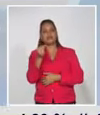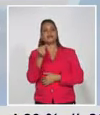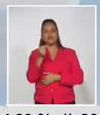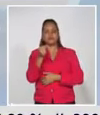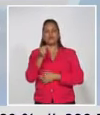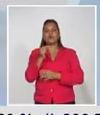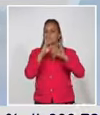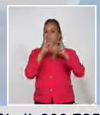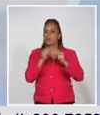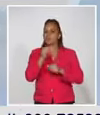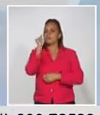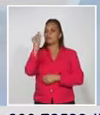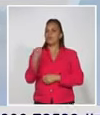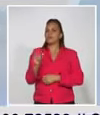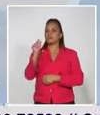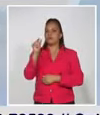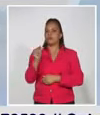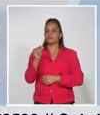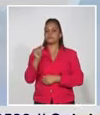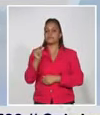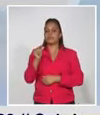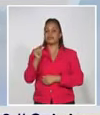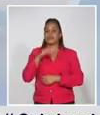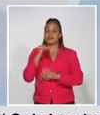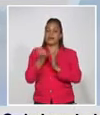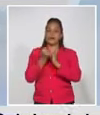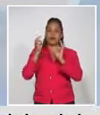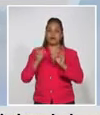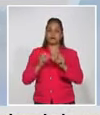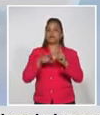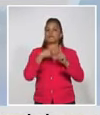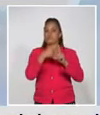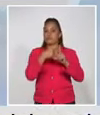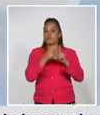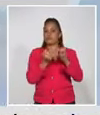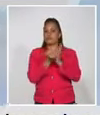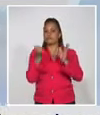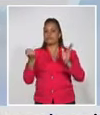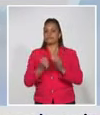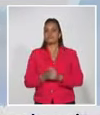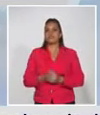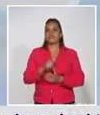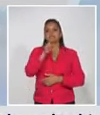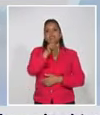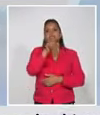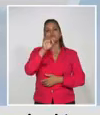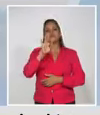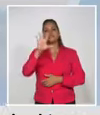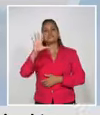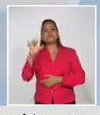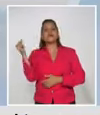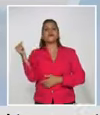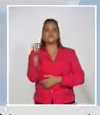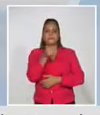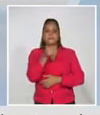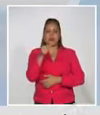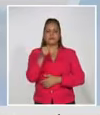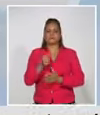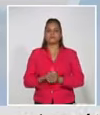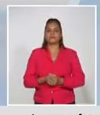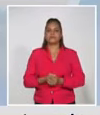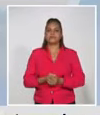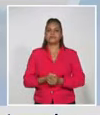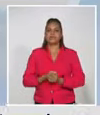número de personas que se mantienen activas. Estamos hablando 185 menos. Y se